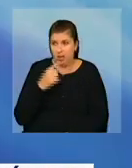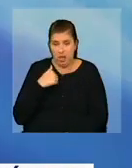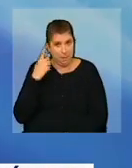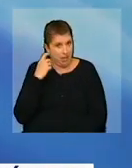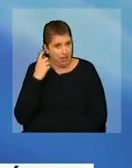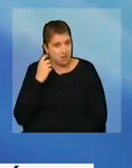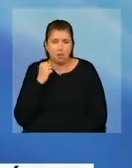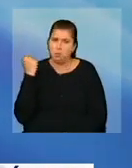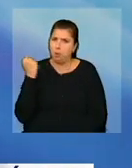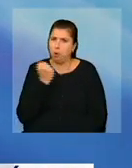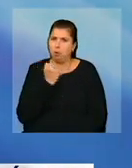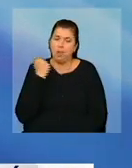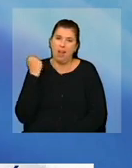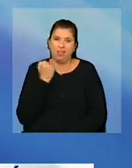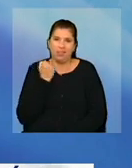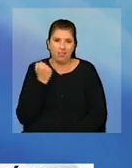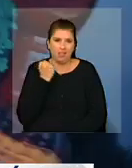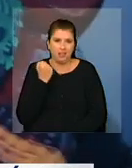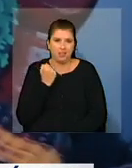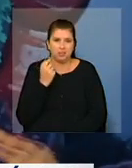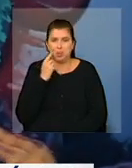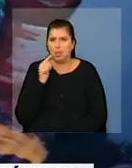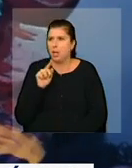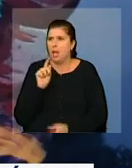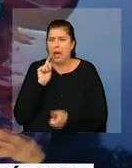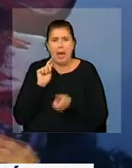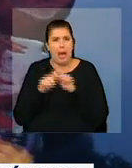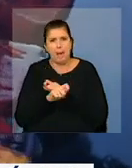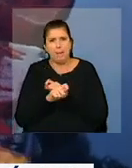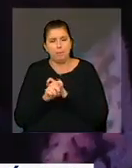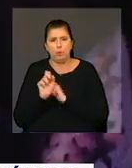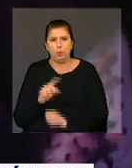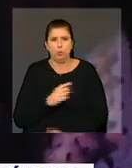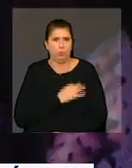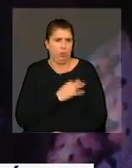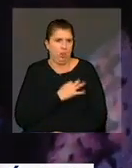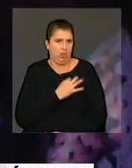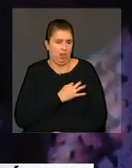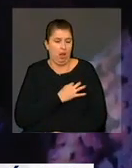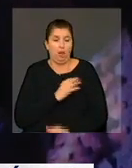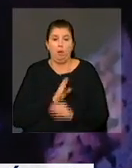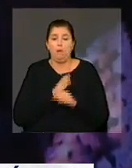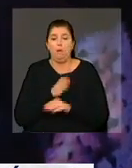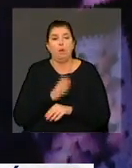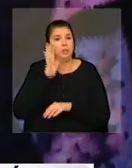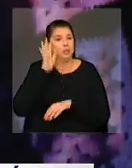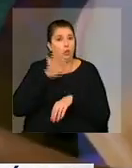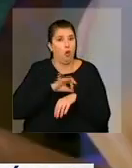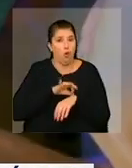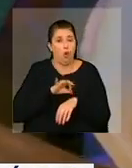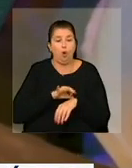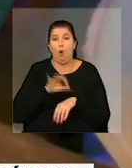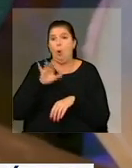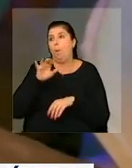son importantes para su cambio de ver ciertas cosas en su vida. Uno va a un médico, uno a un psicólogo, uno está